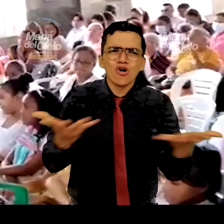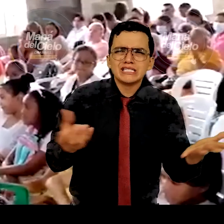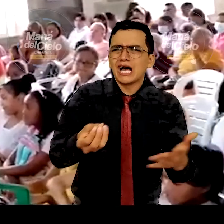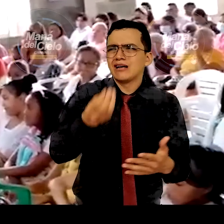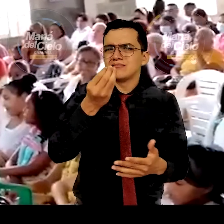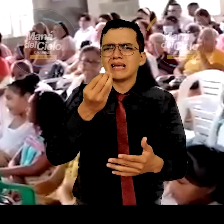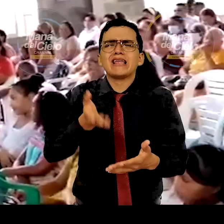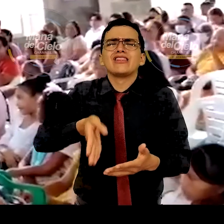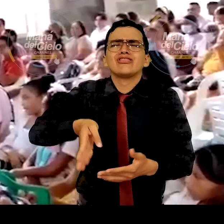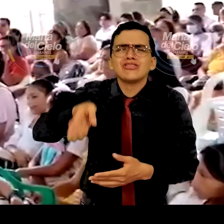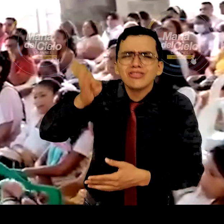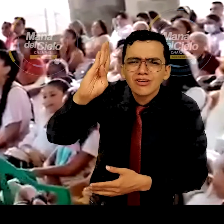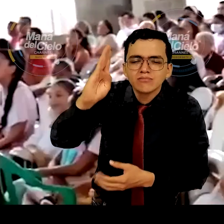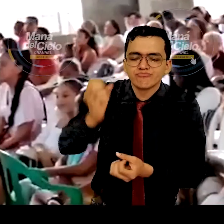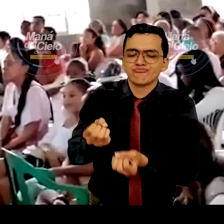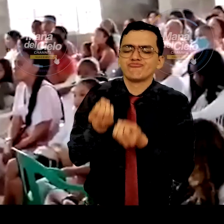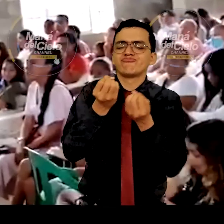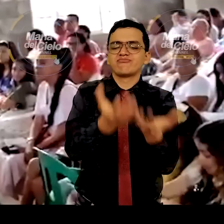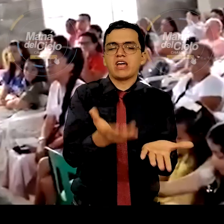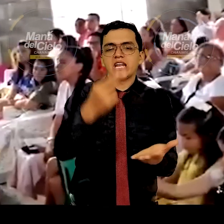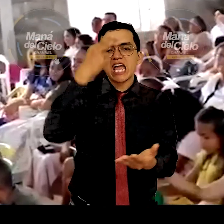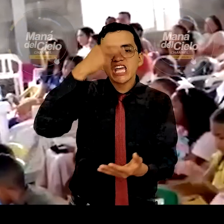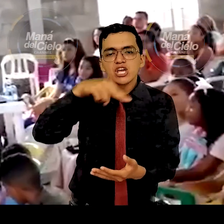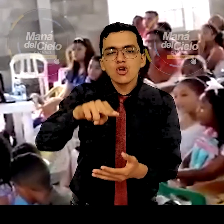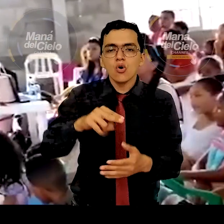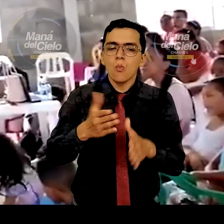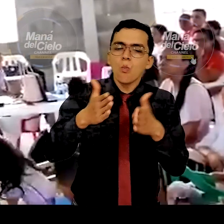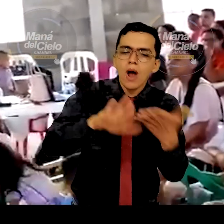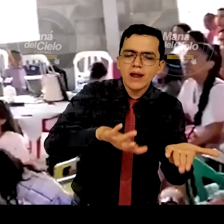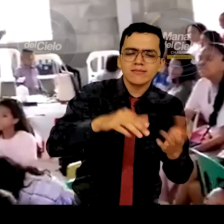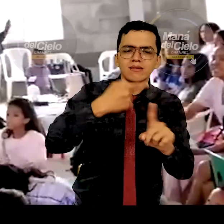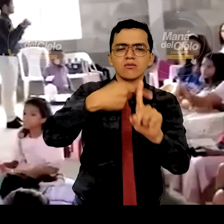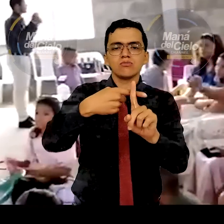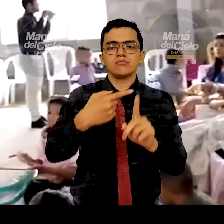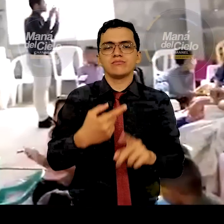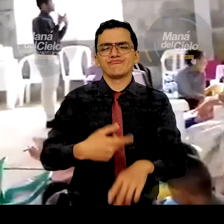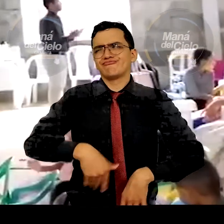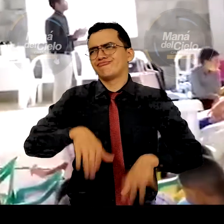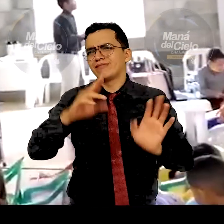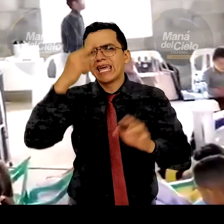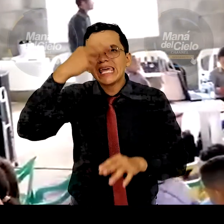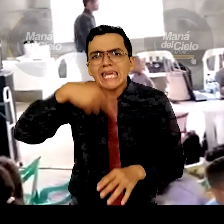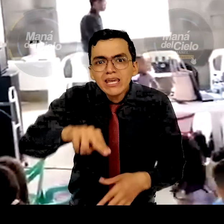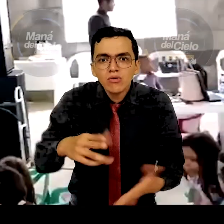Aleluya, aleluya. Eso es lo que dice Dios.